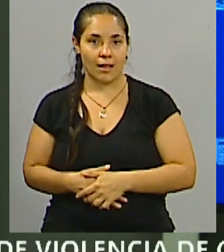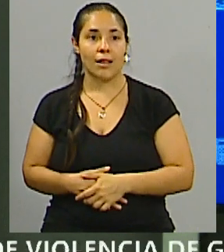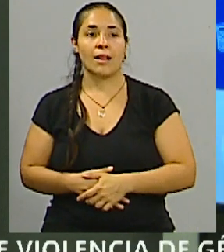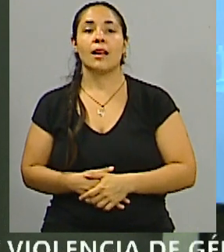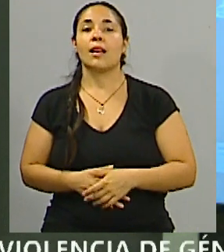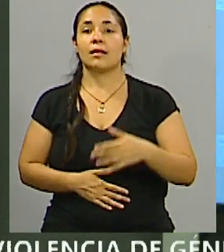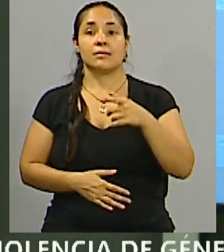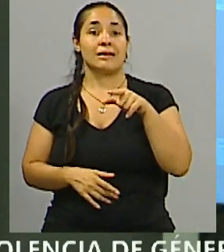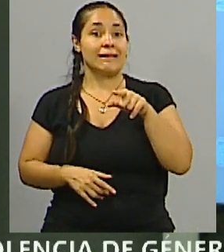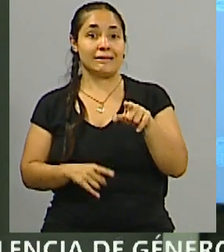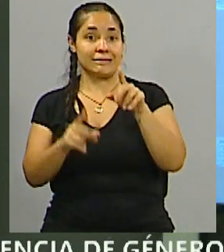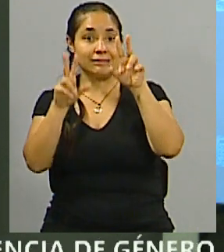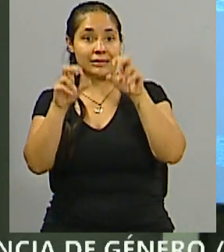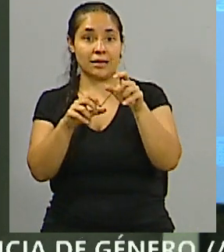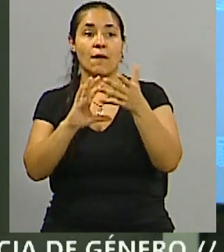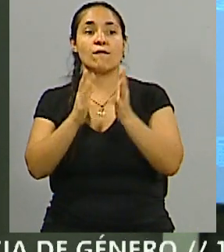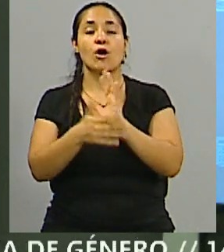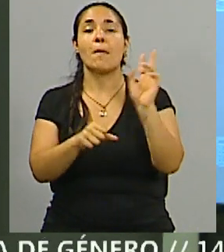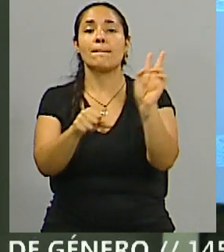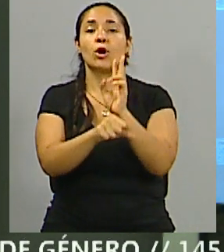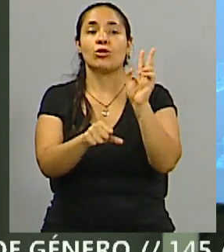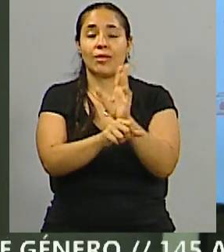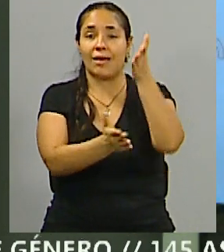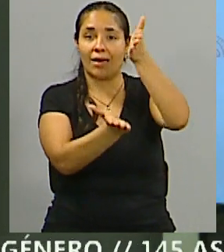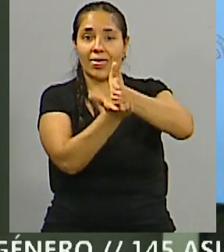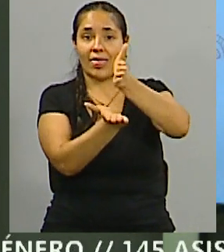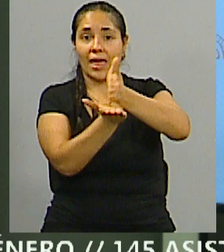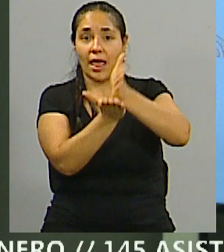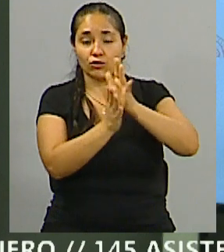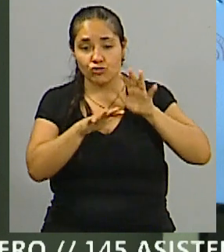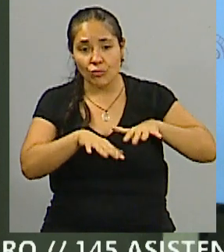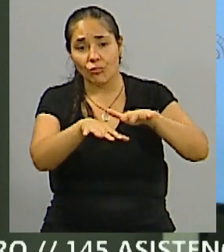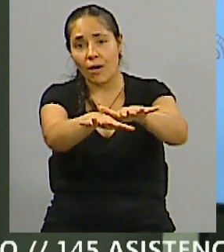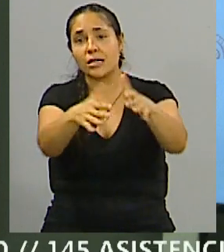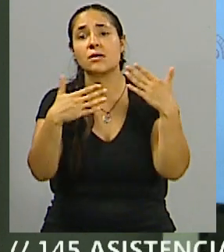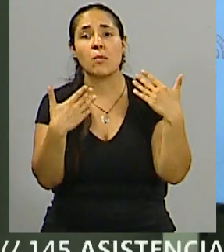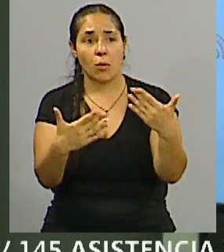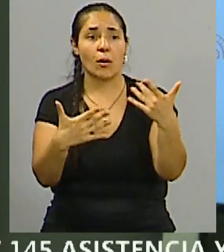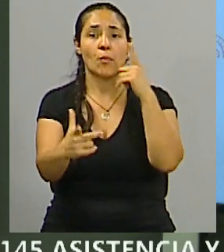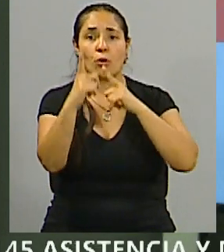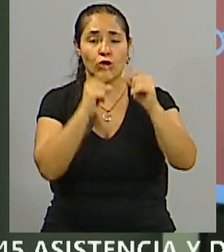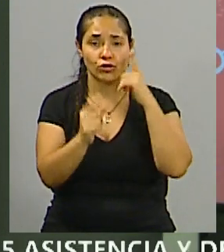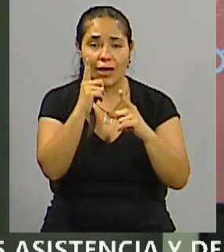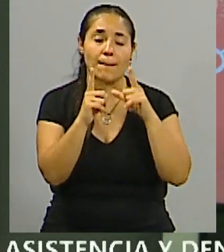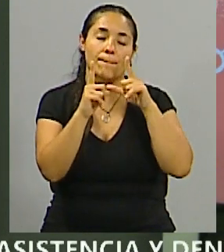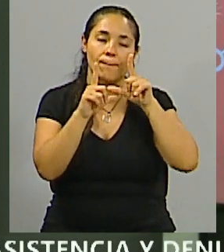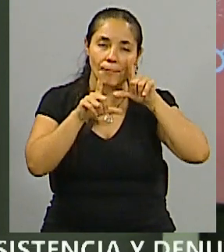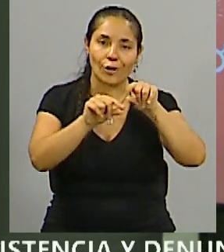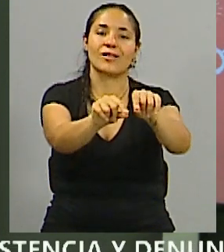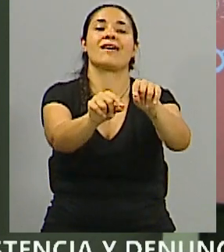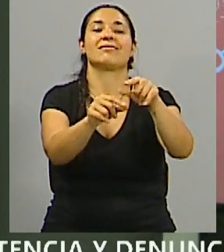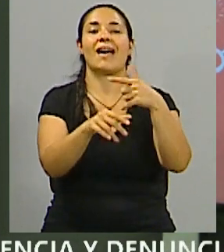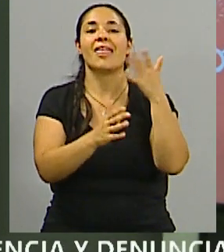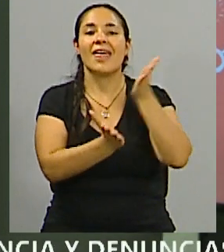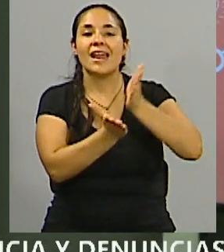este tema de qué manera se protege el derecho a la manifestación, al reclamo, a la defensa de los